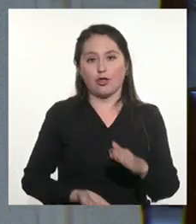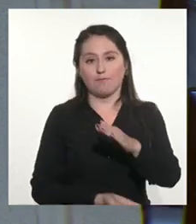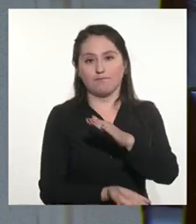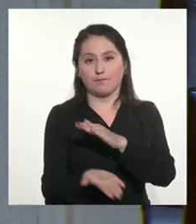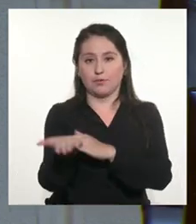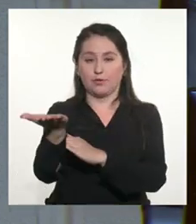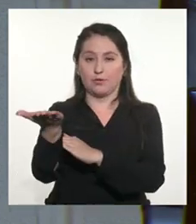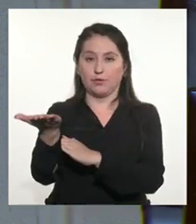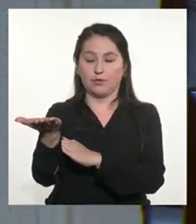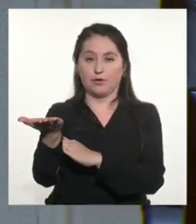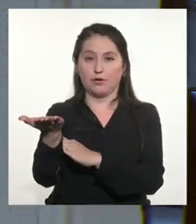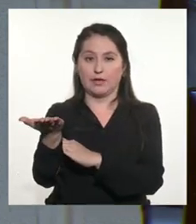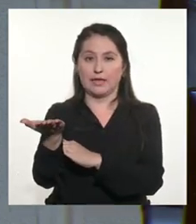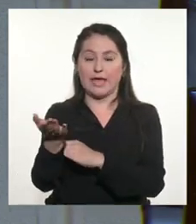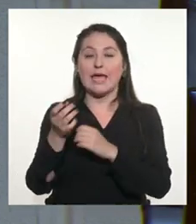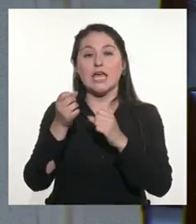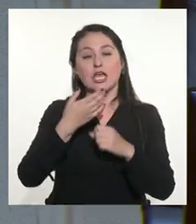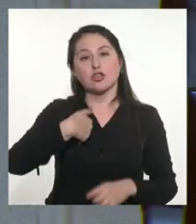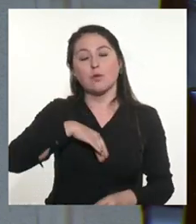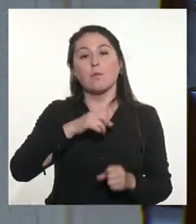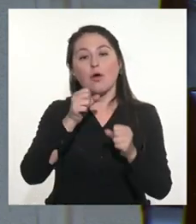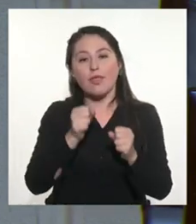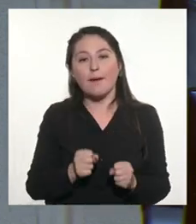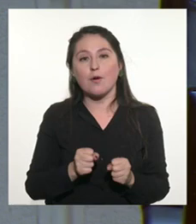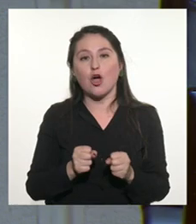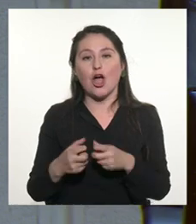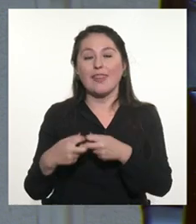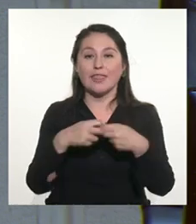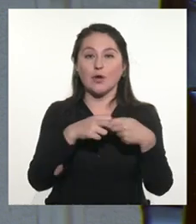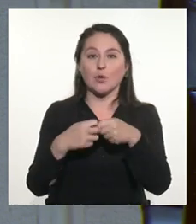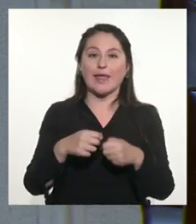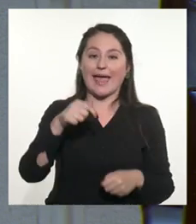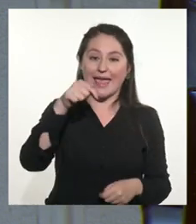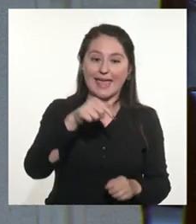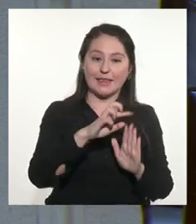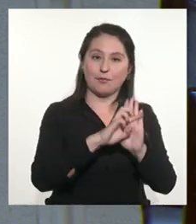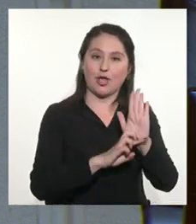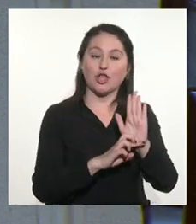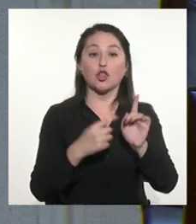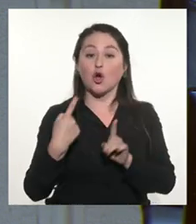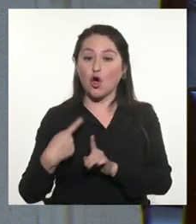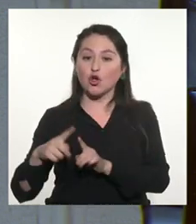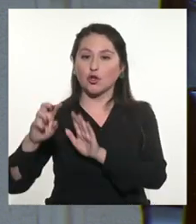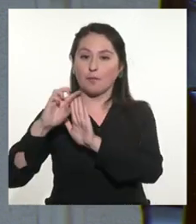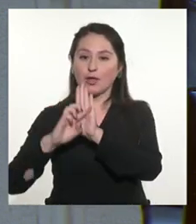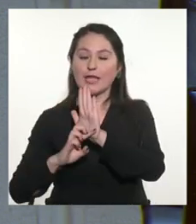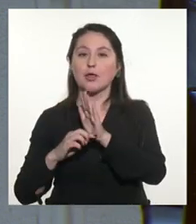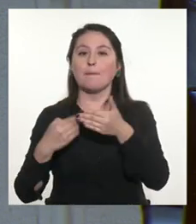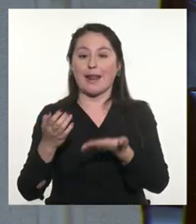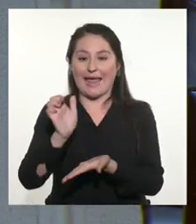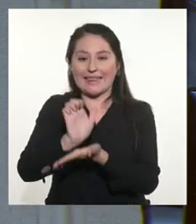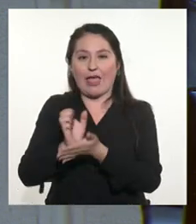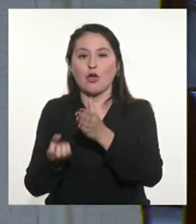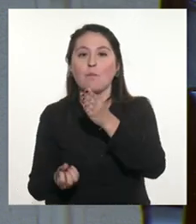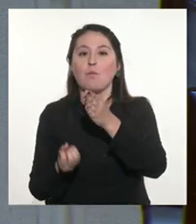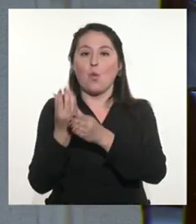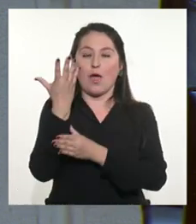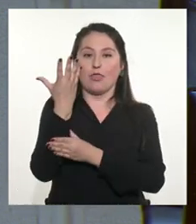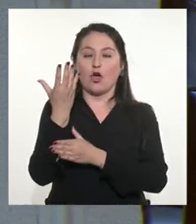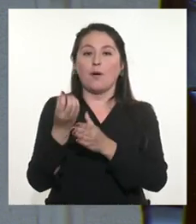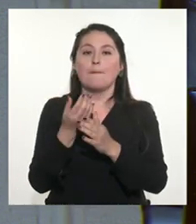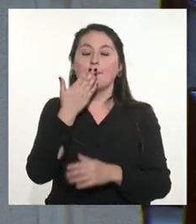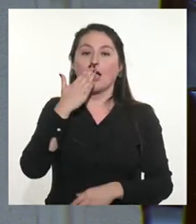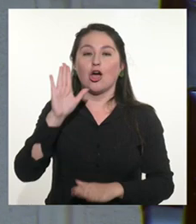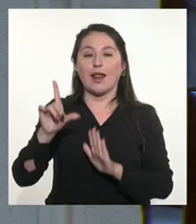y que estemos discutiendo junto con este proyecto otros proyectos que apuntan a modernizar nuestro estado a tener mejores leyes